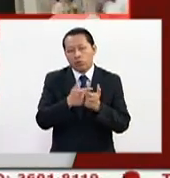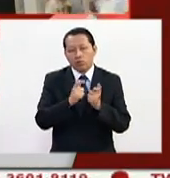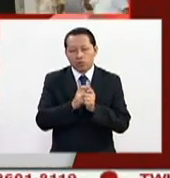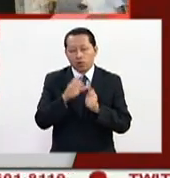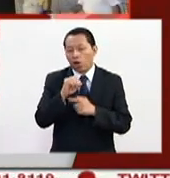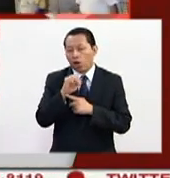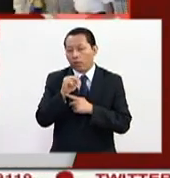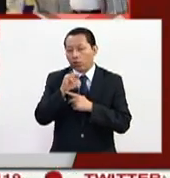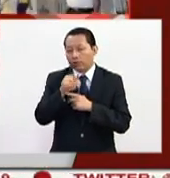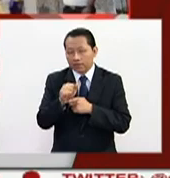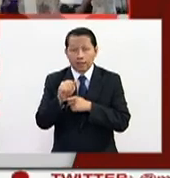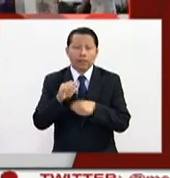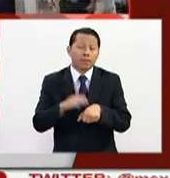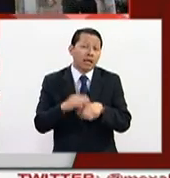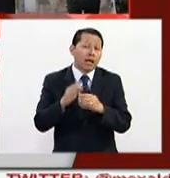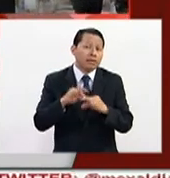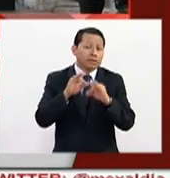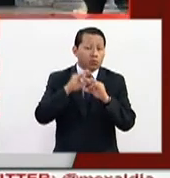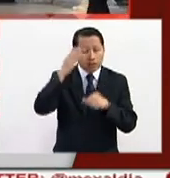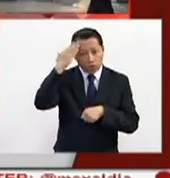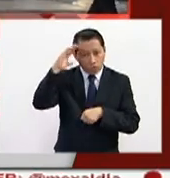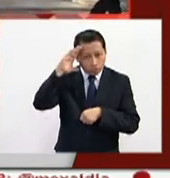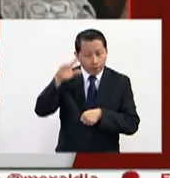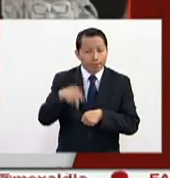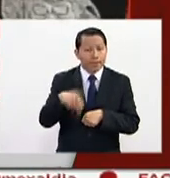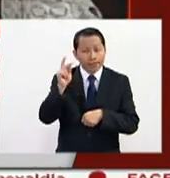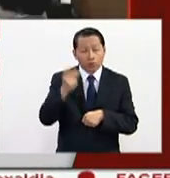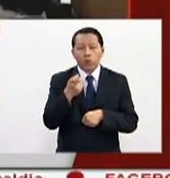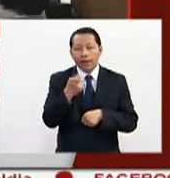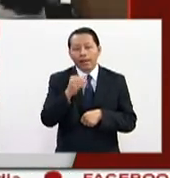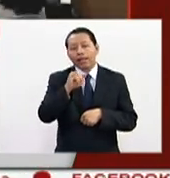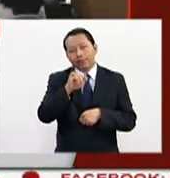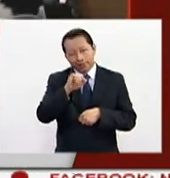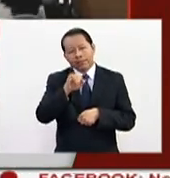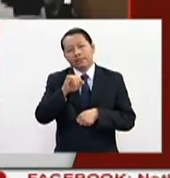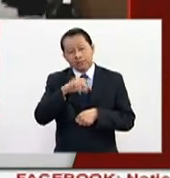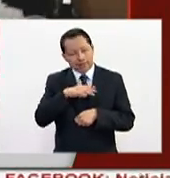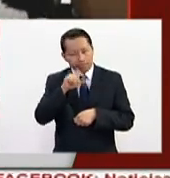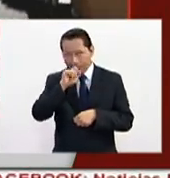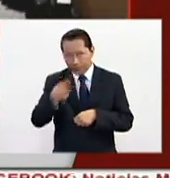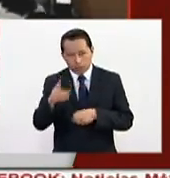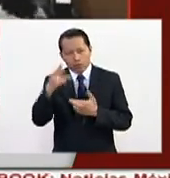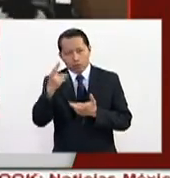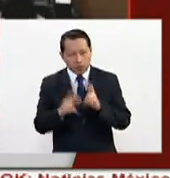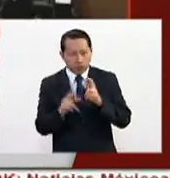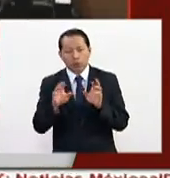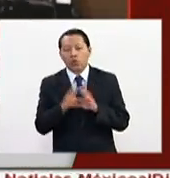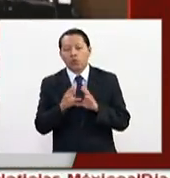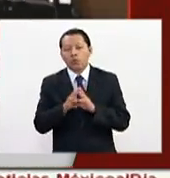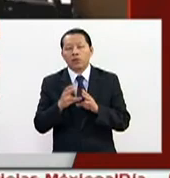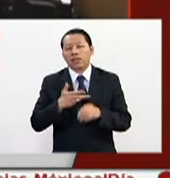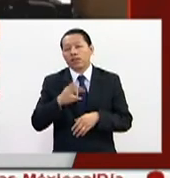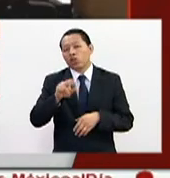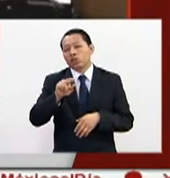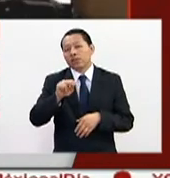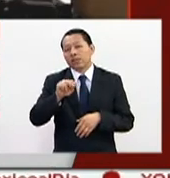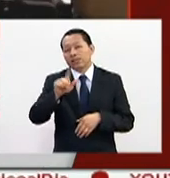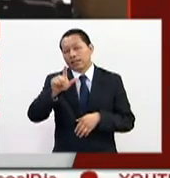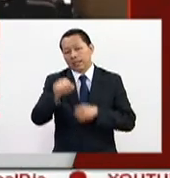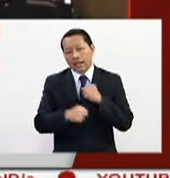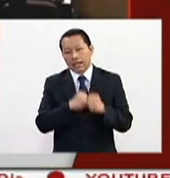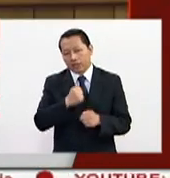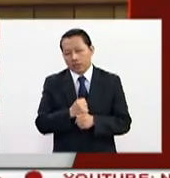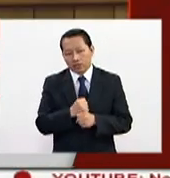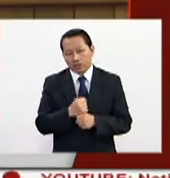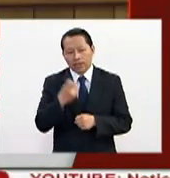segundo cargo actualmente más importante en Cuba. Sin embargo, él sí forma parte del régimen de la revolución, teniendo alrededor de 87 años.